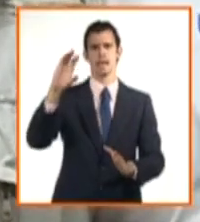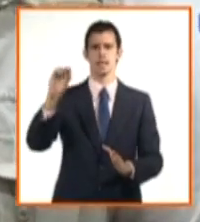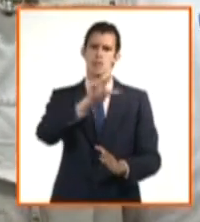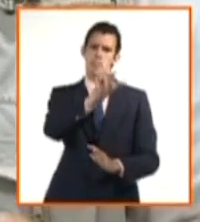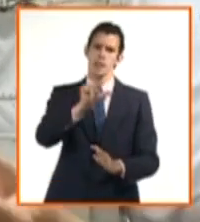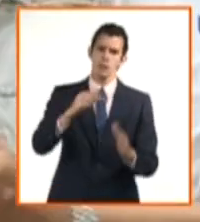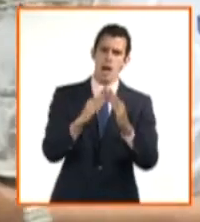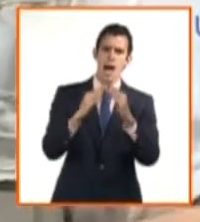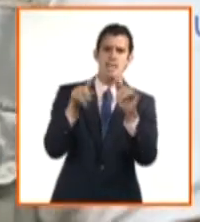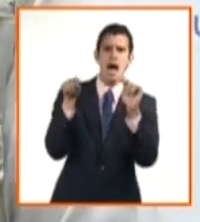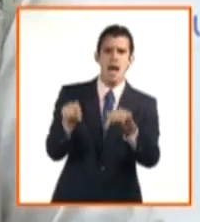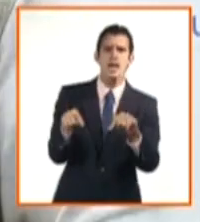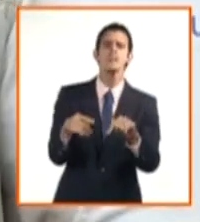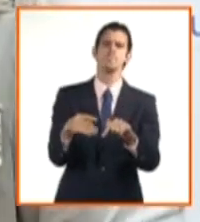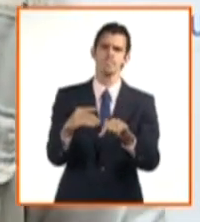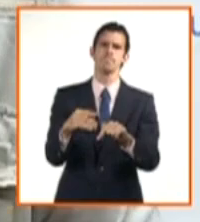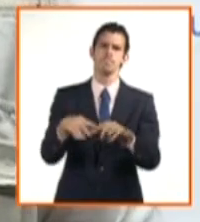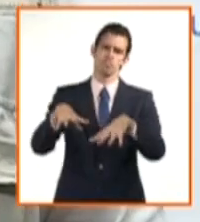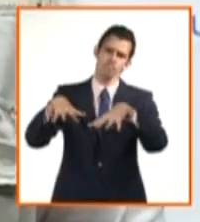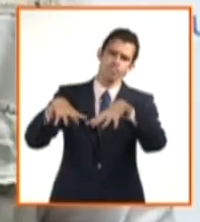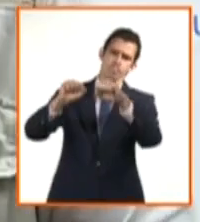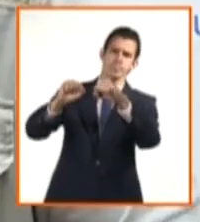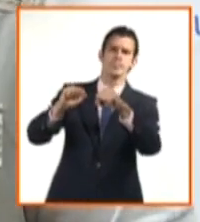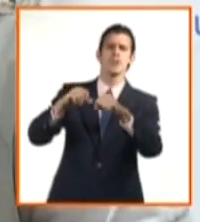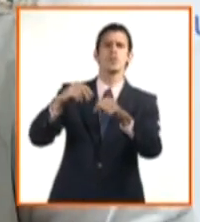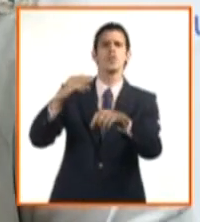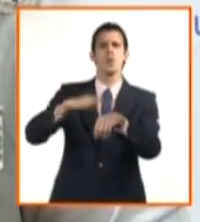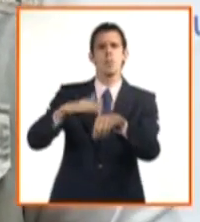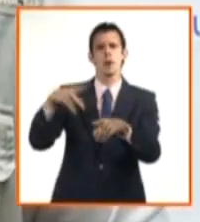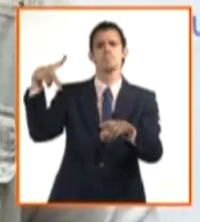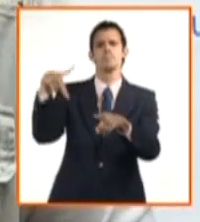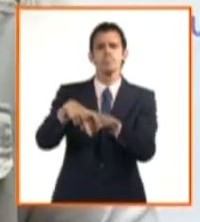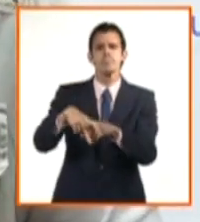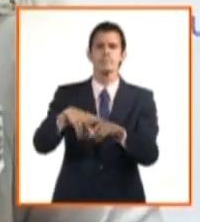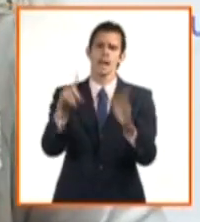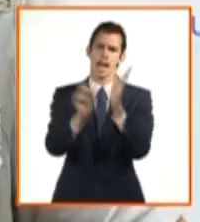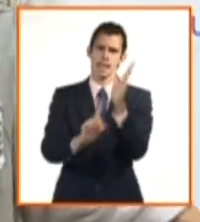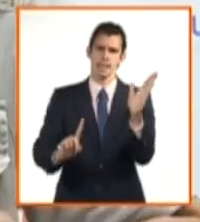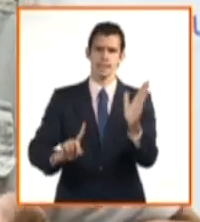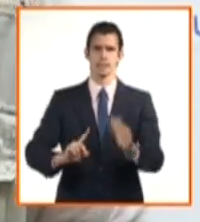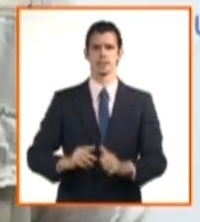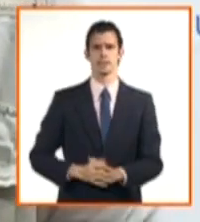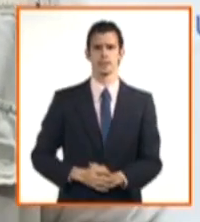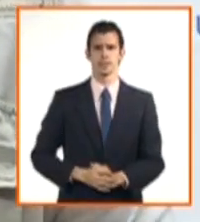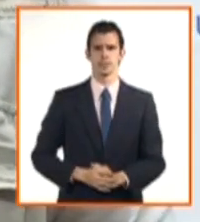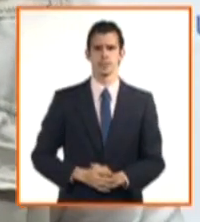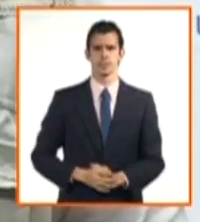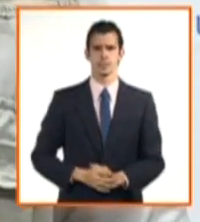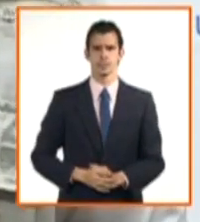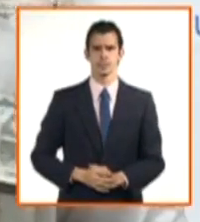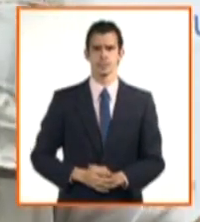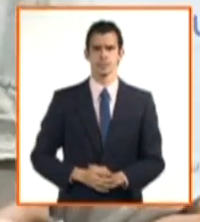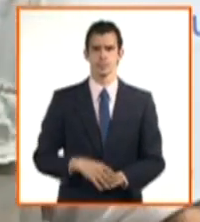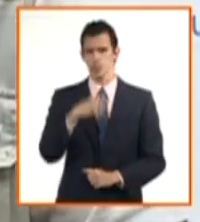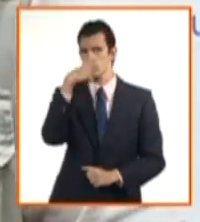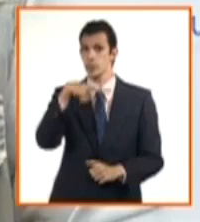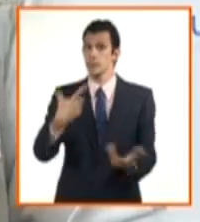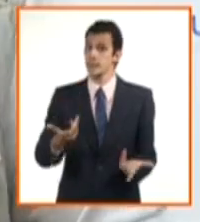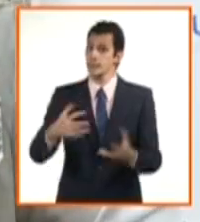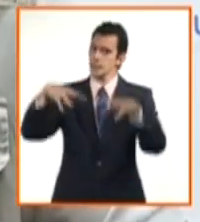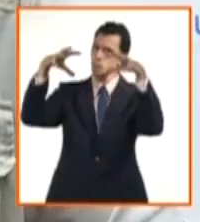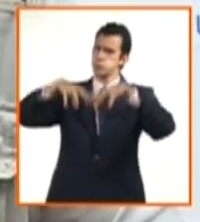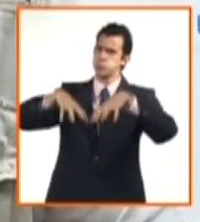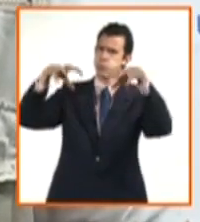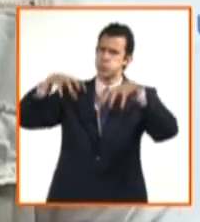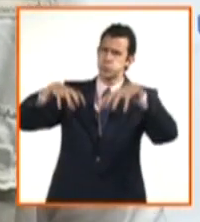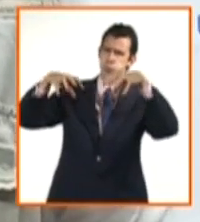fundamentalmente como nos han explicado acá en la unión eléctrica por las intensas lluvias y en algunos casos también